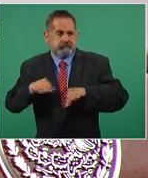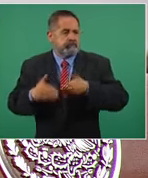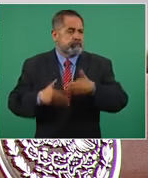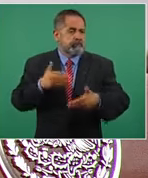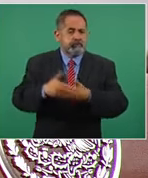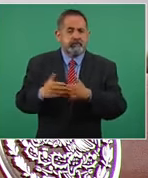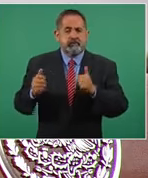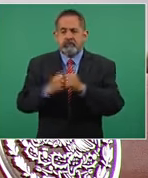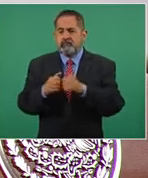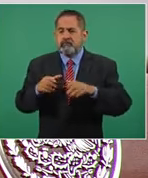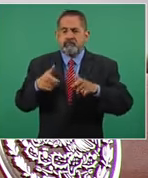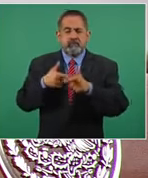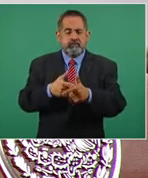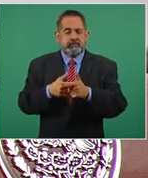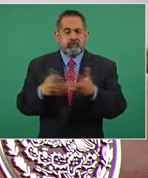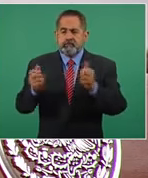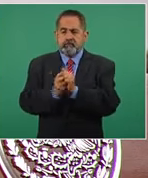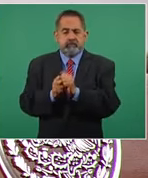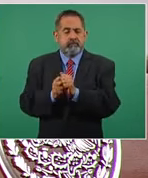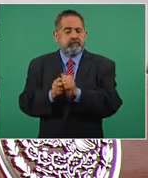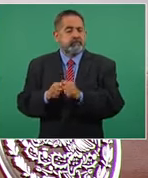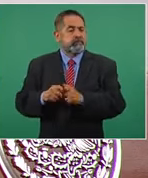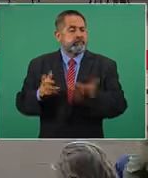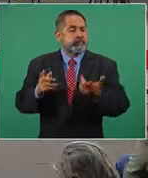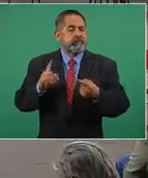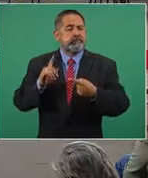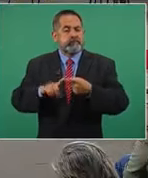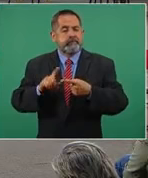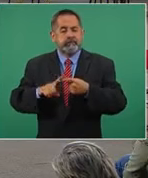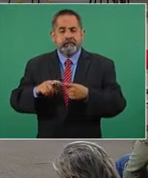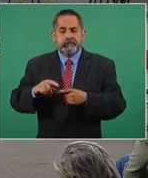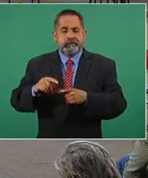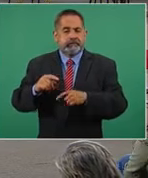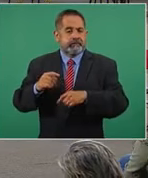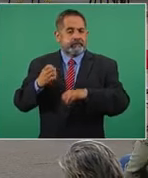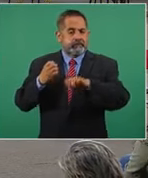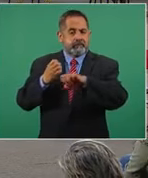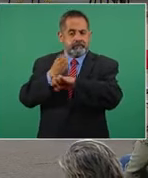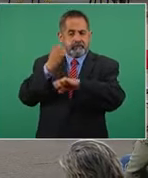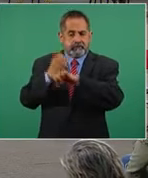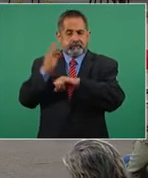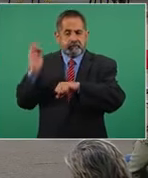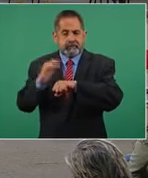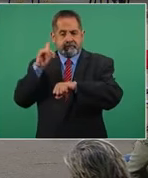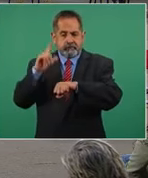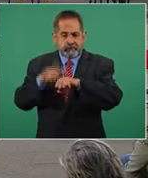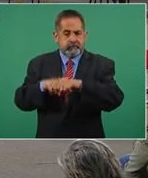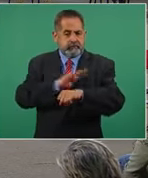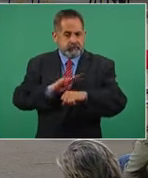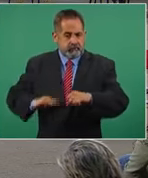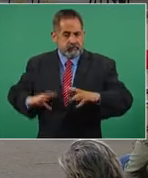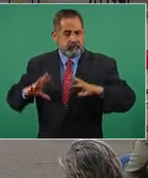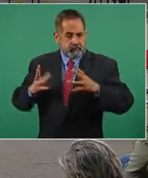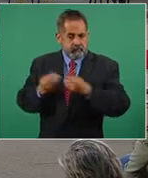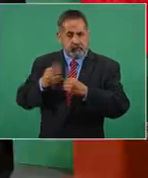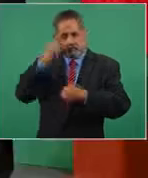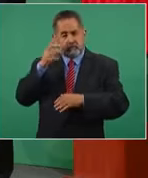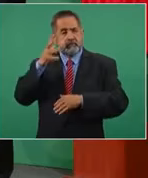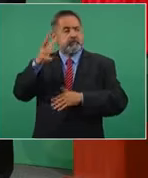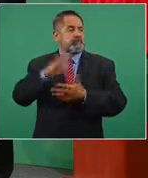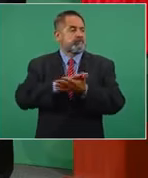en la coordinación con los tres órdenes de gobierno que nos permiten decir que estamos avanzando hacia la pacificación del